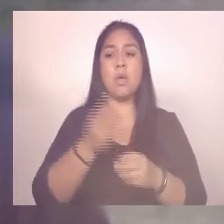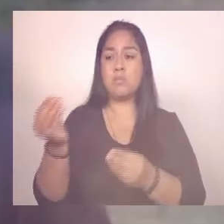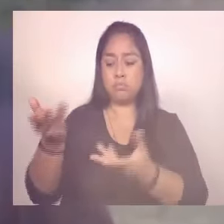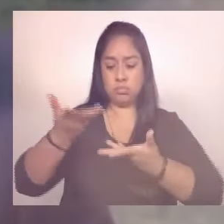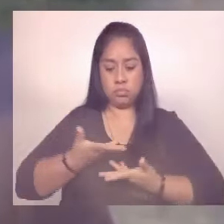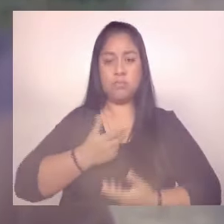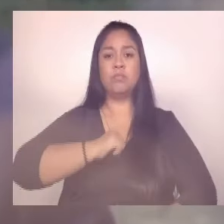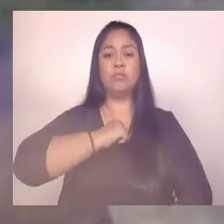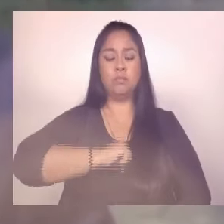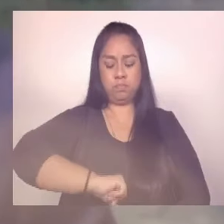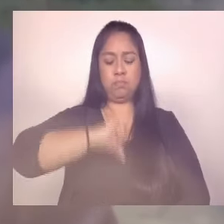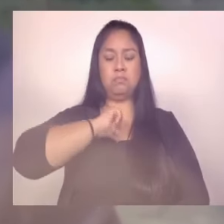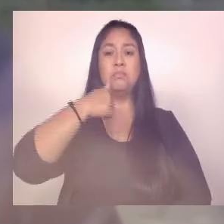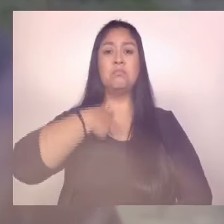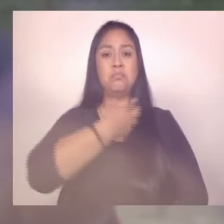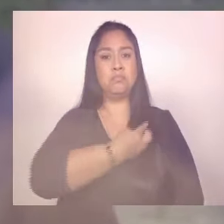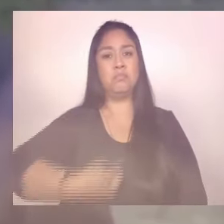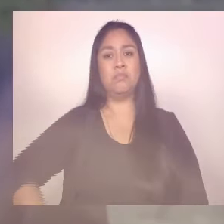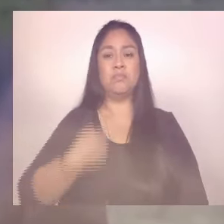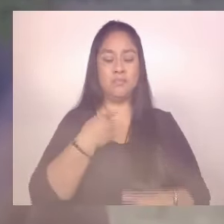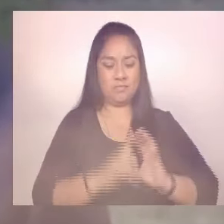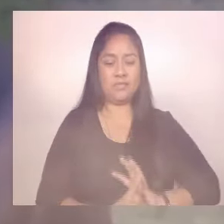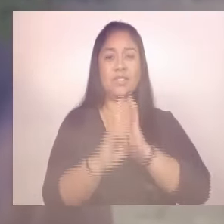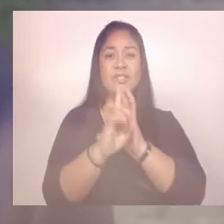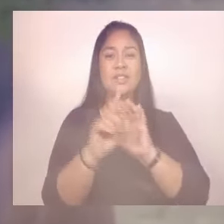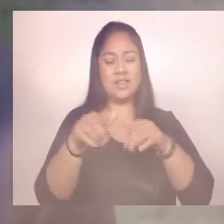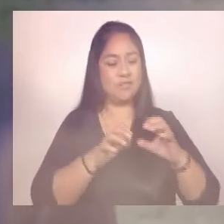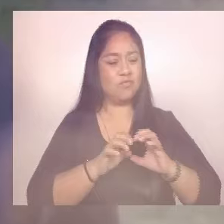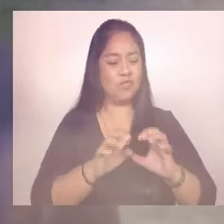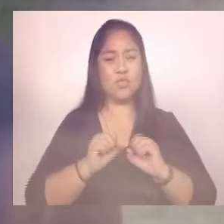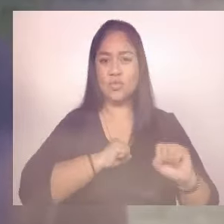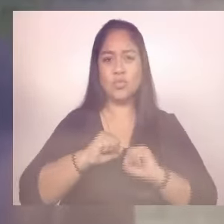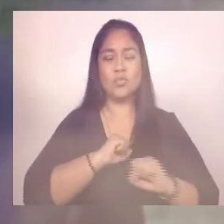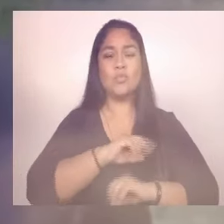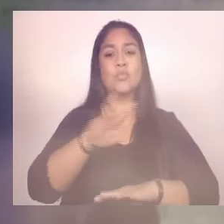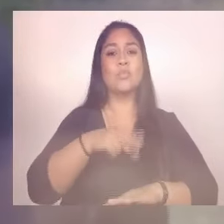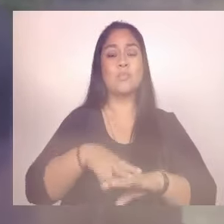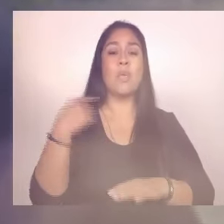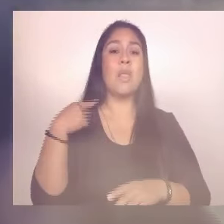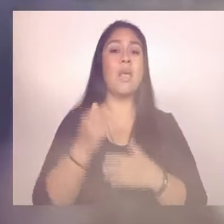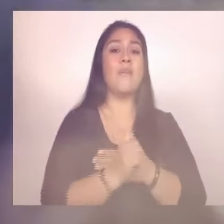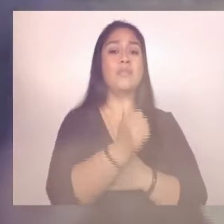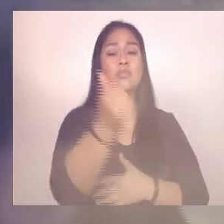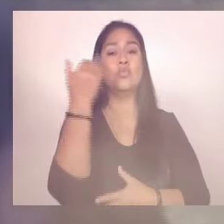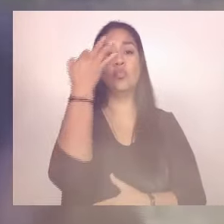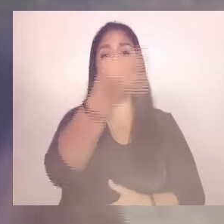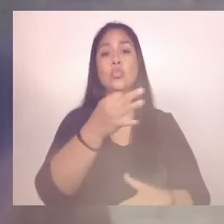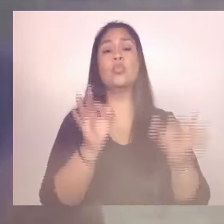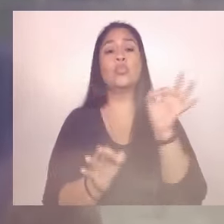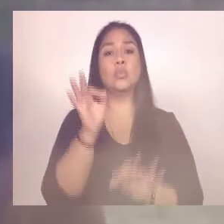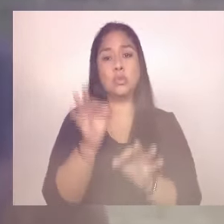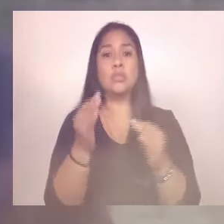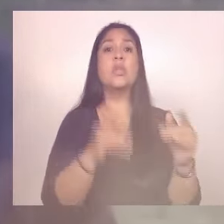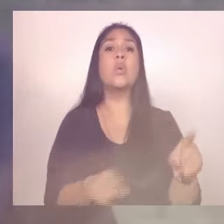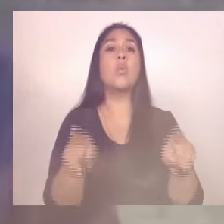y me otorgó el honor de la presidencia de liderar el esfuerzo nacional para avanzar hacia un futuro de justicia,